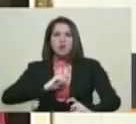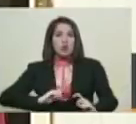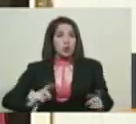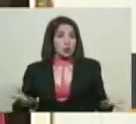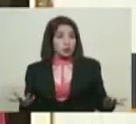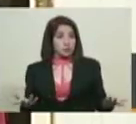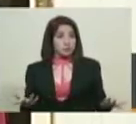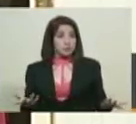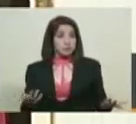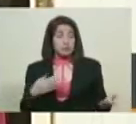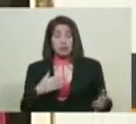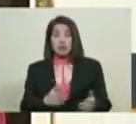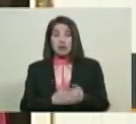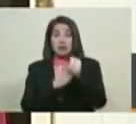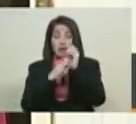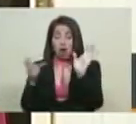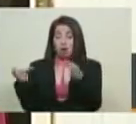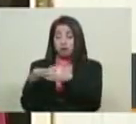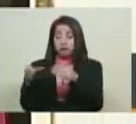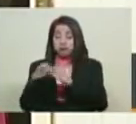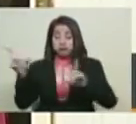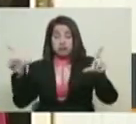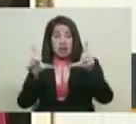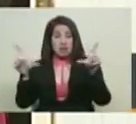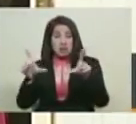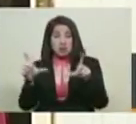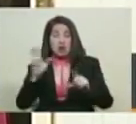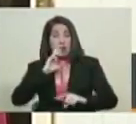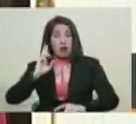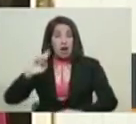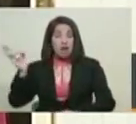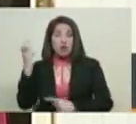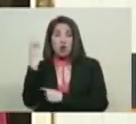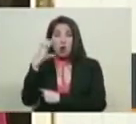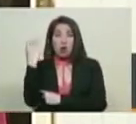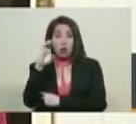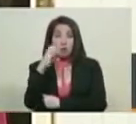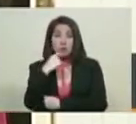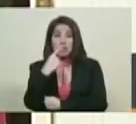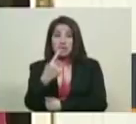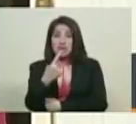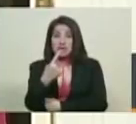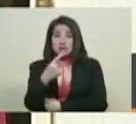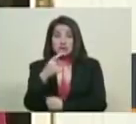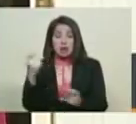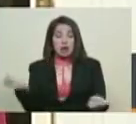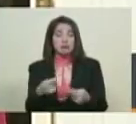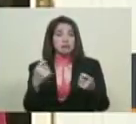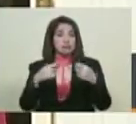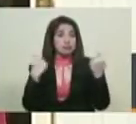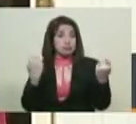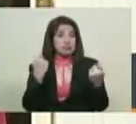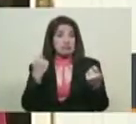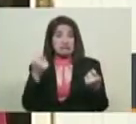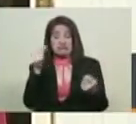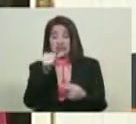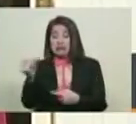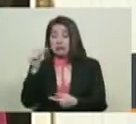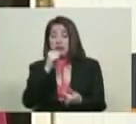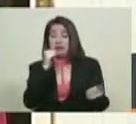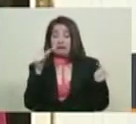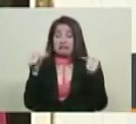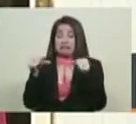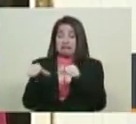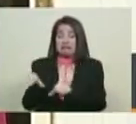los días dirigen las televisoras, la radio en Colombia, la revista Semana, que es la cloaca de Juan Manuel